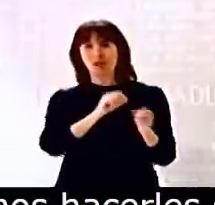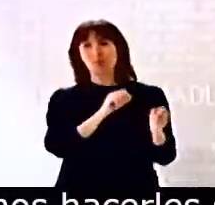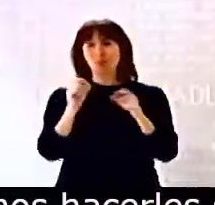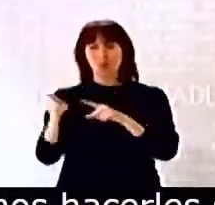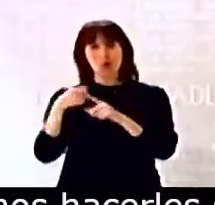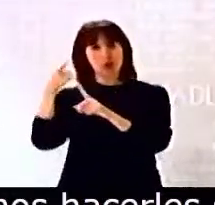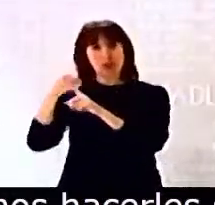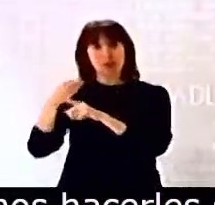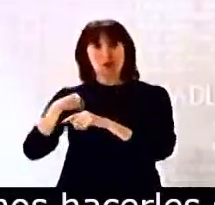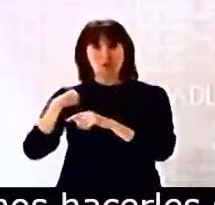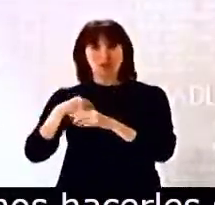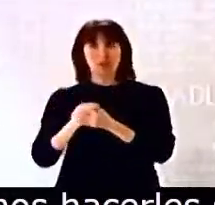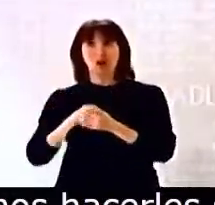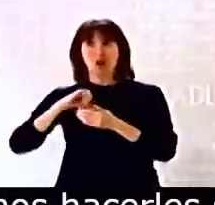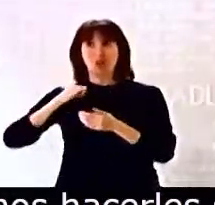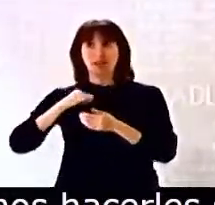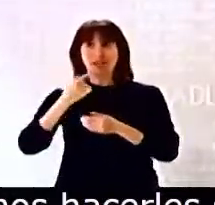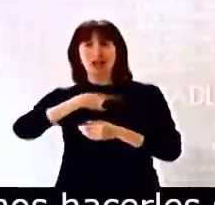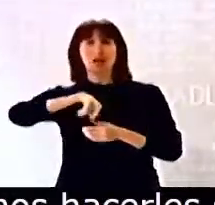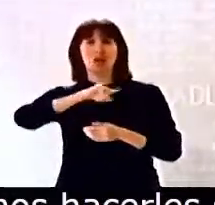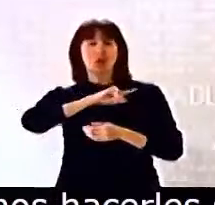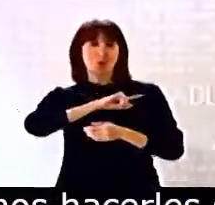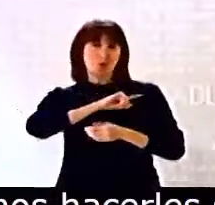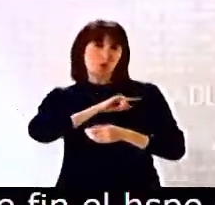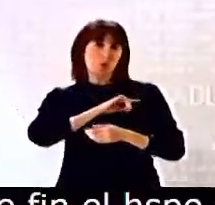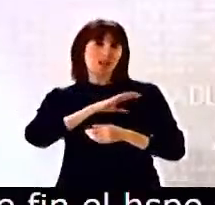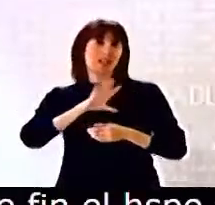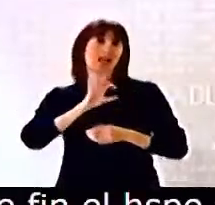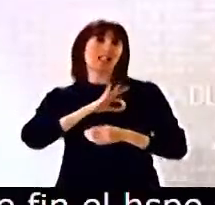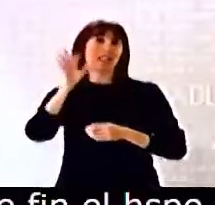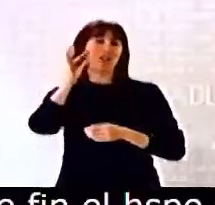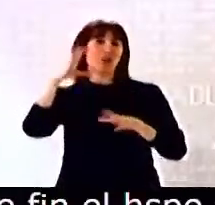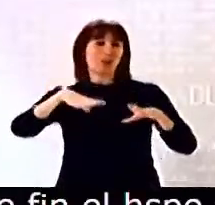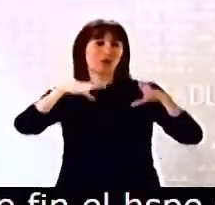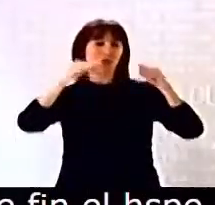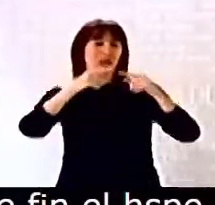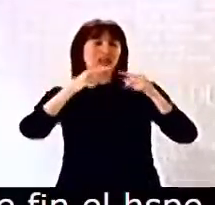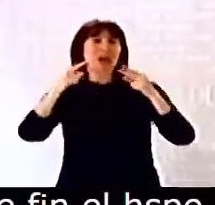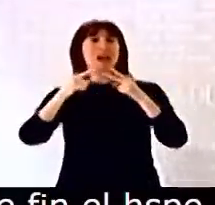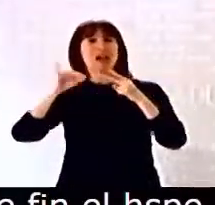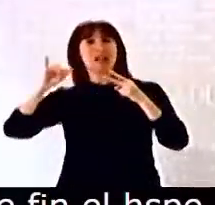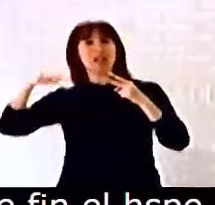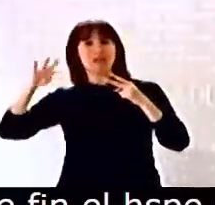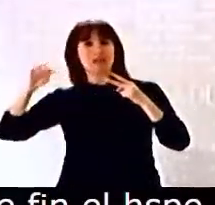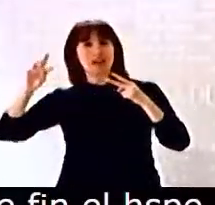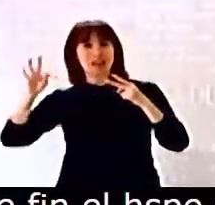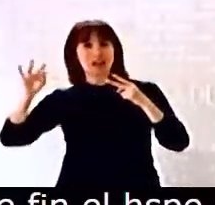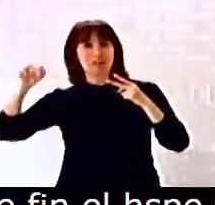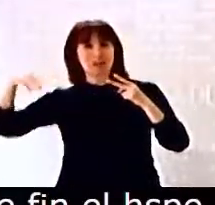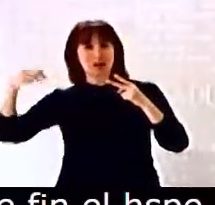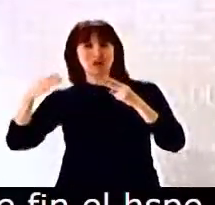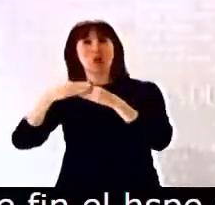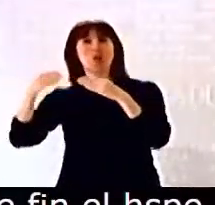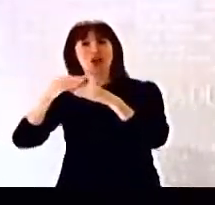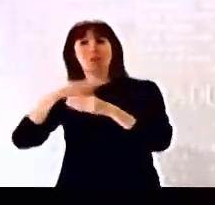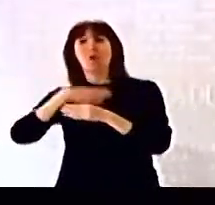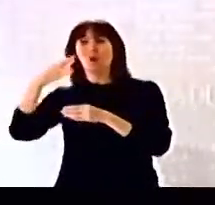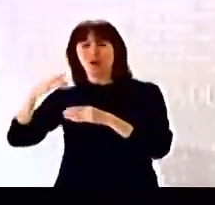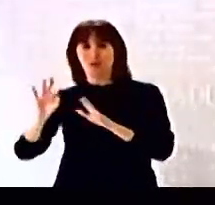fin, como son el Hospital Nuestra Señora de la Montaña y como es el Hospital de IFEMA. En cualquier caso,